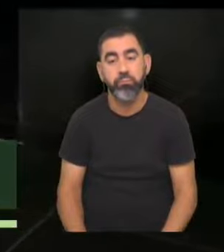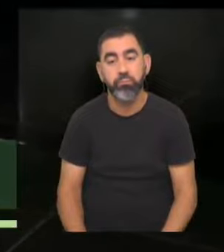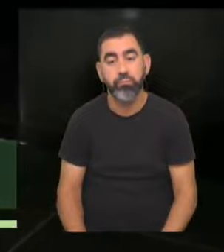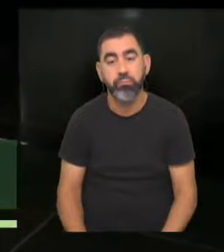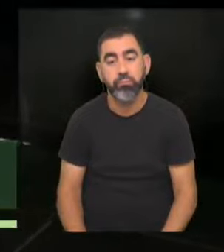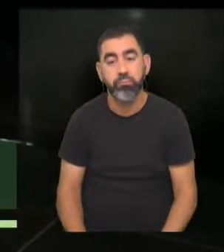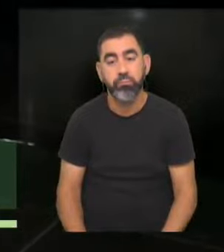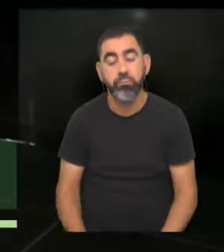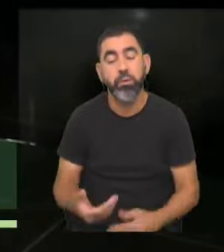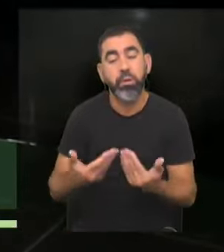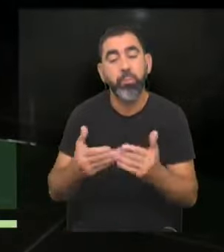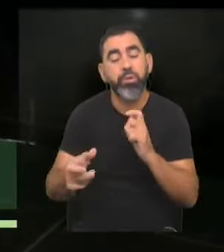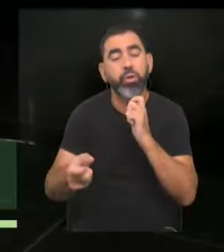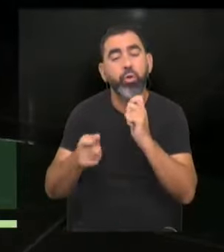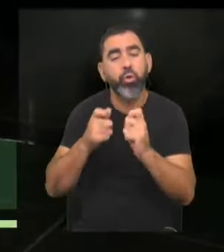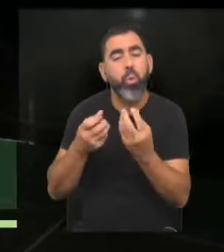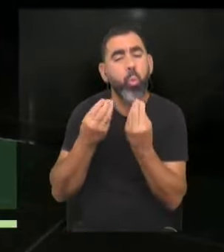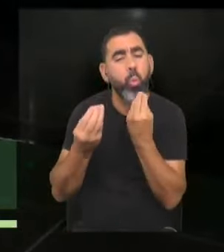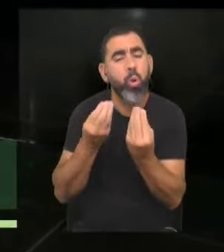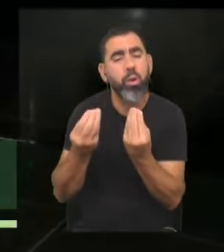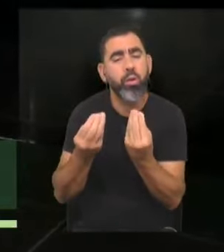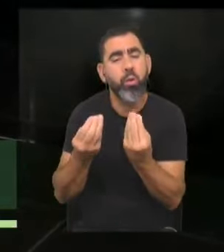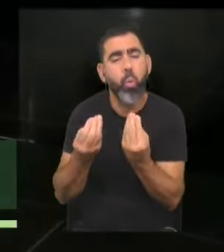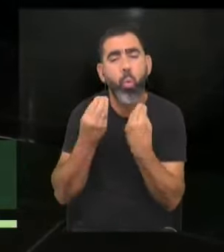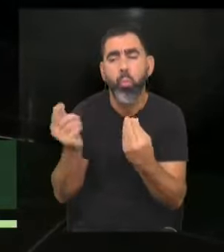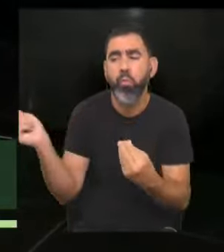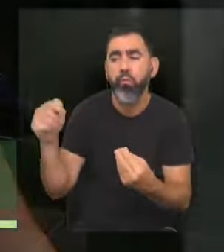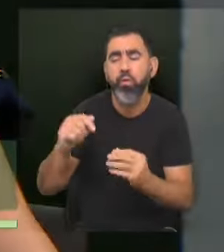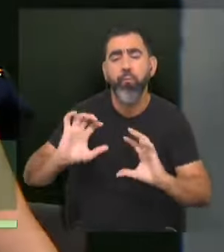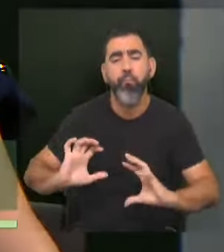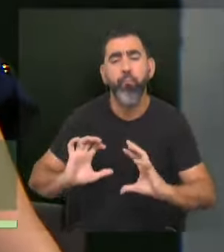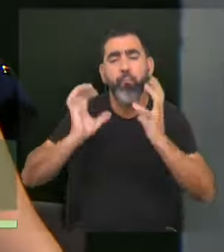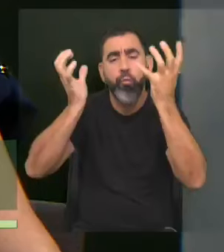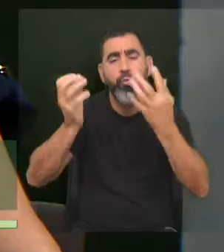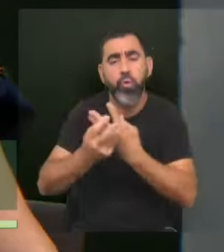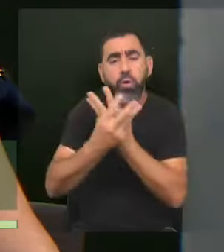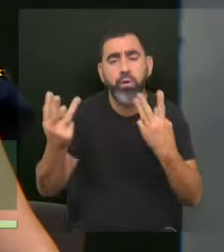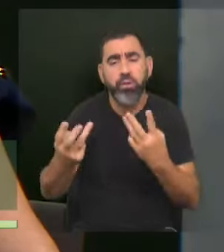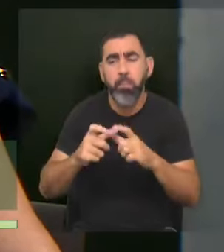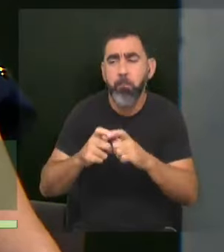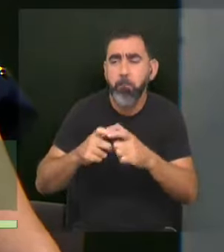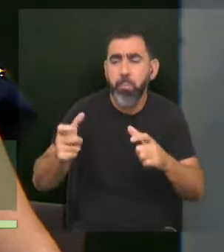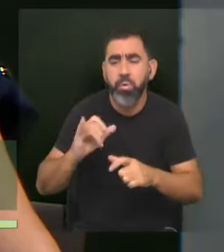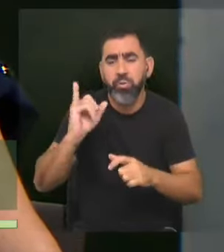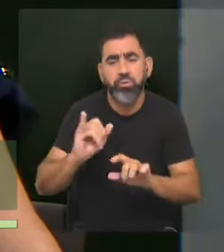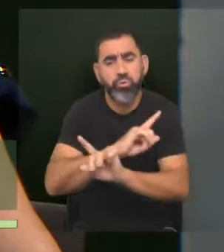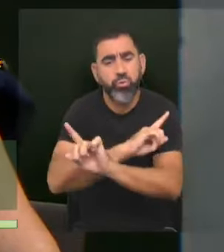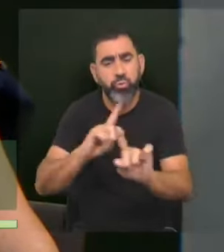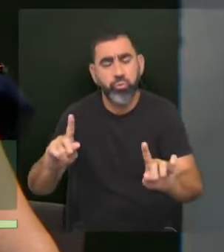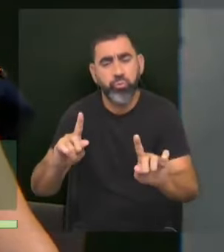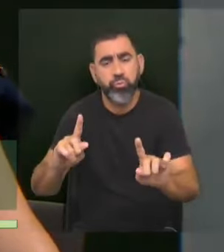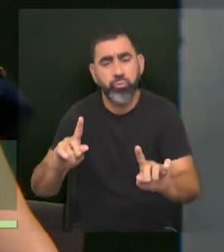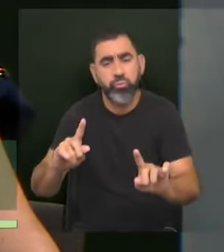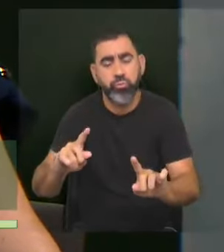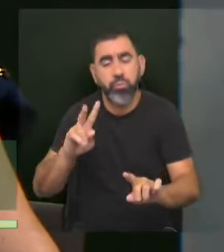antes no al inicio de este noticiero cuáles eran de dónde está viniendo la violencia si es que se ha incrementado Cuál es la mirada desde la